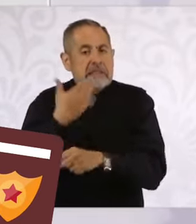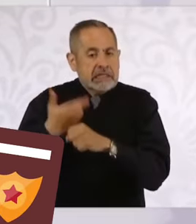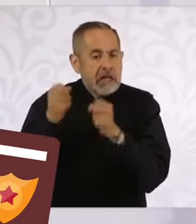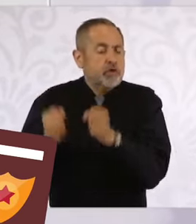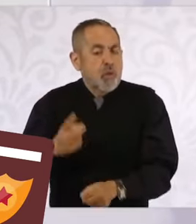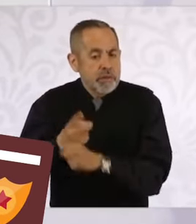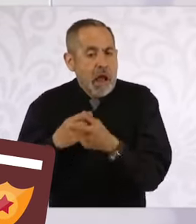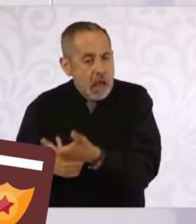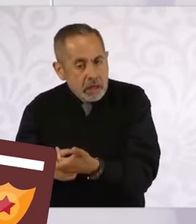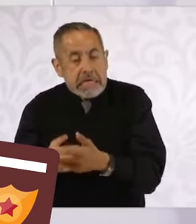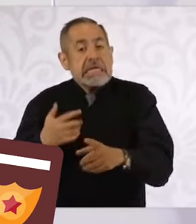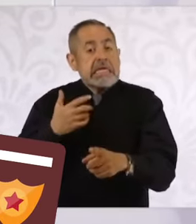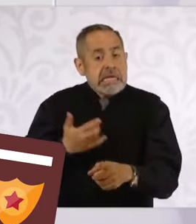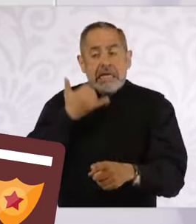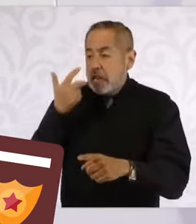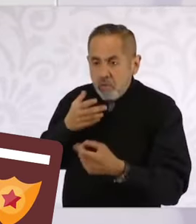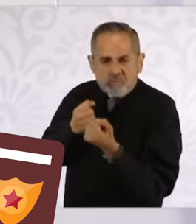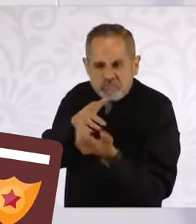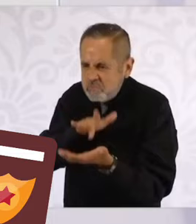además queremos potenciar